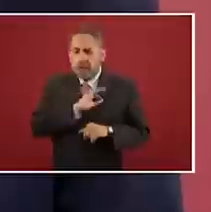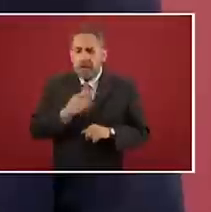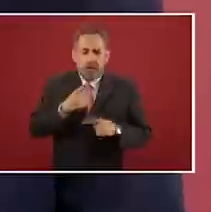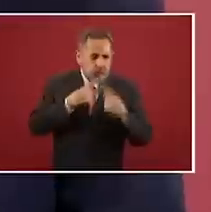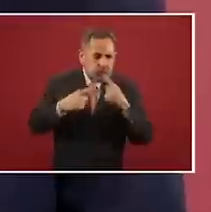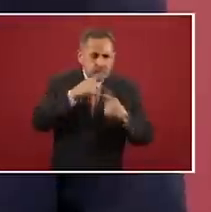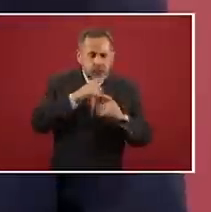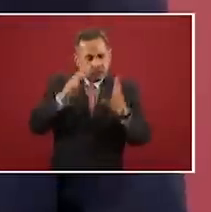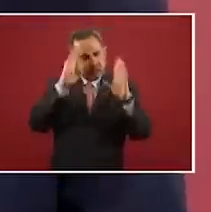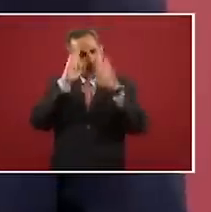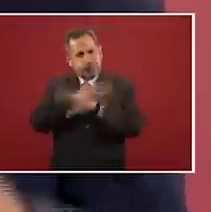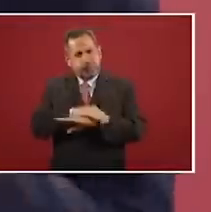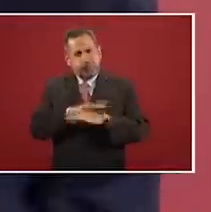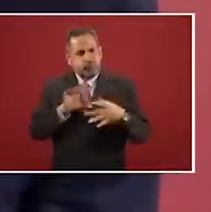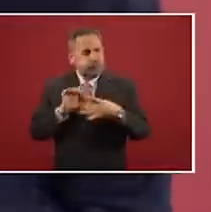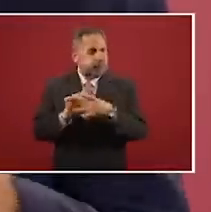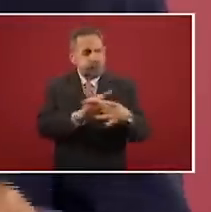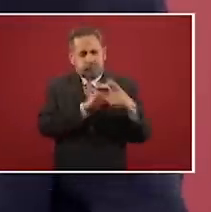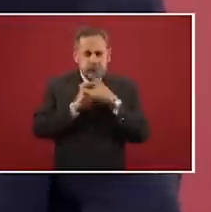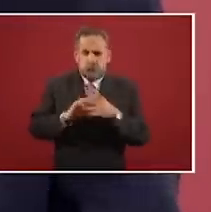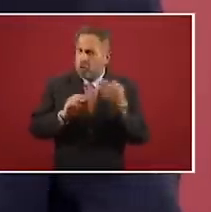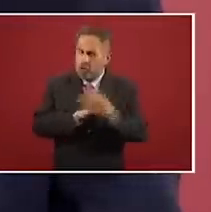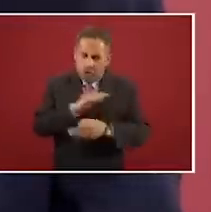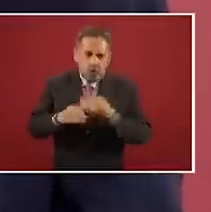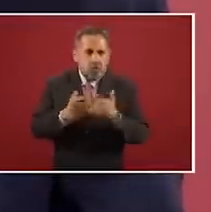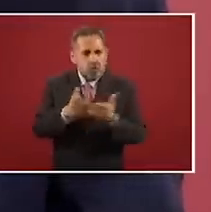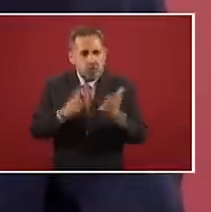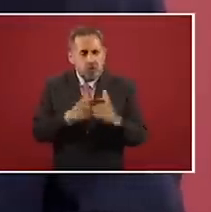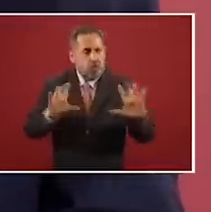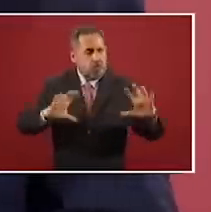conciliar con todos